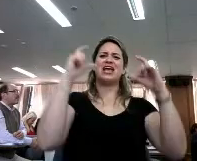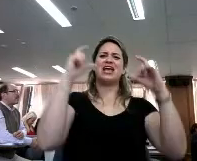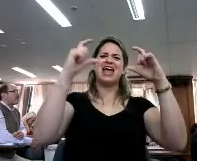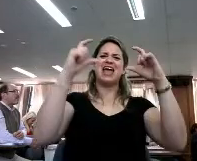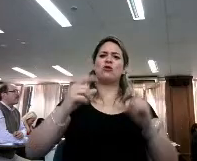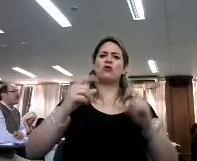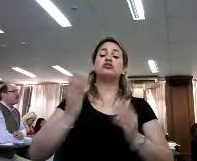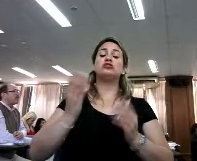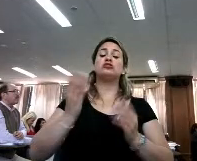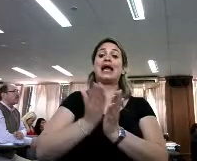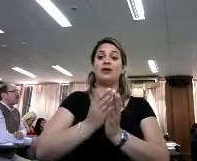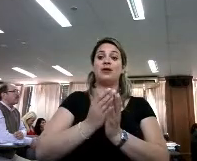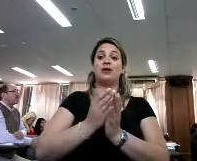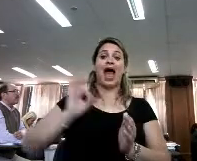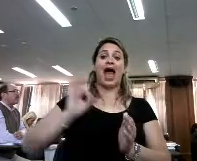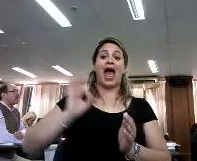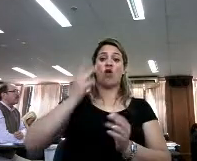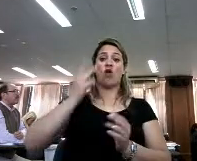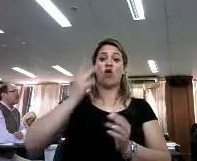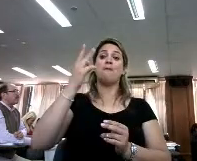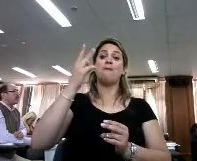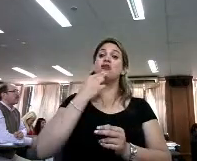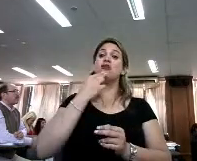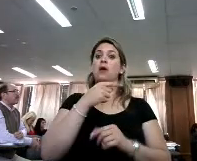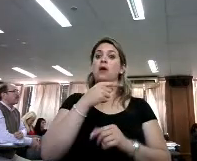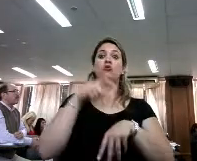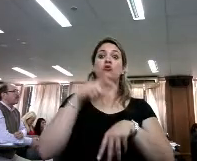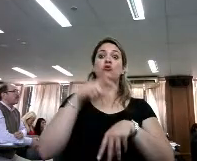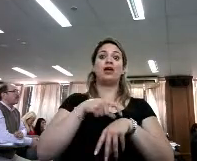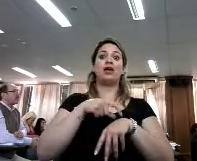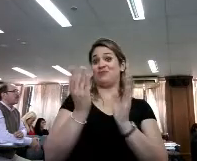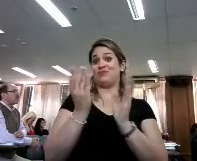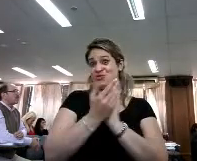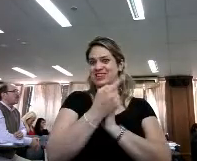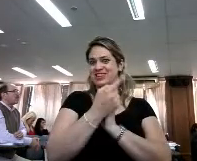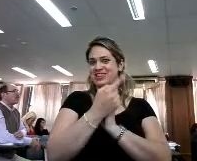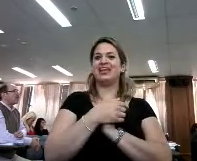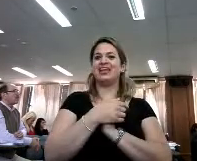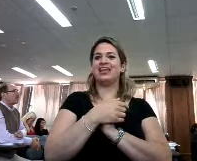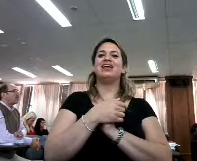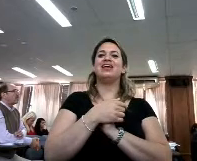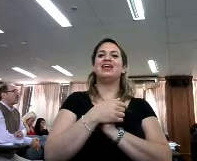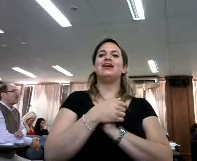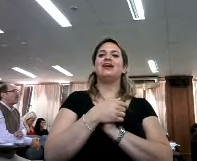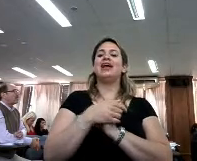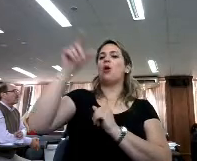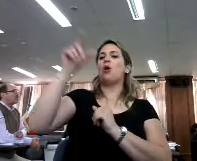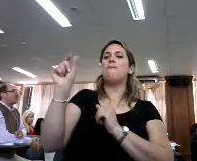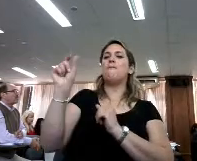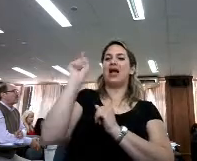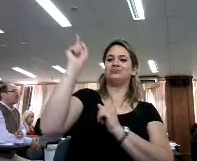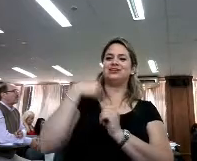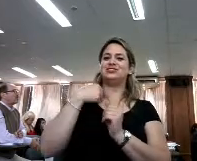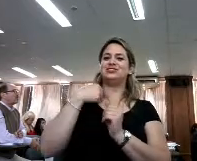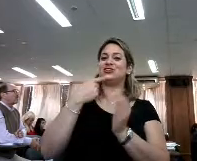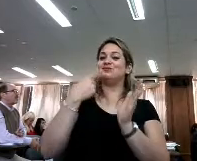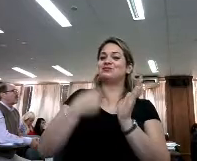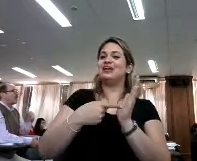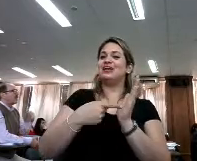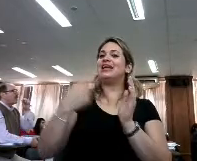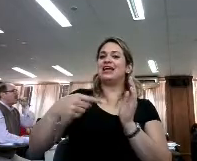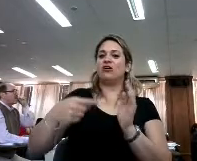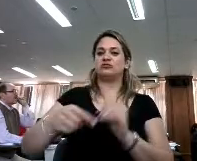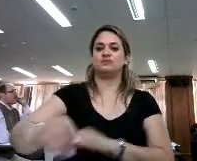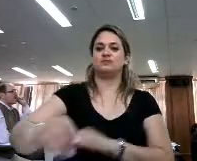Fue creado en el 2011 por esta médica, por esta estudiante en Kazajistán, y su objetivo en términos de ella era eliminar